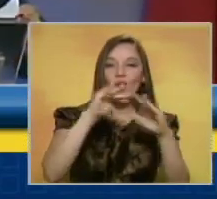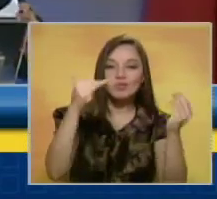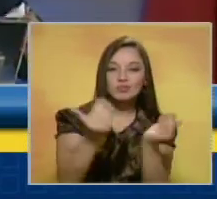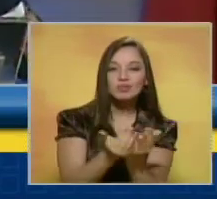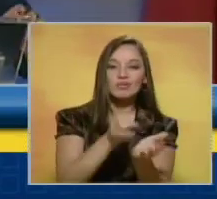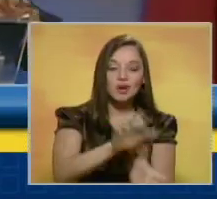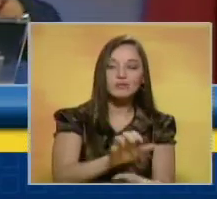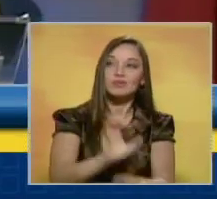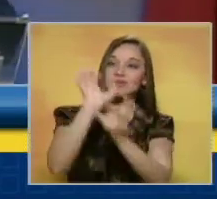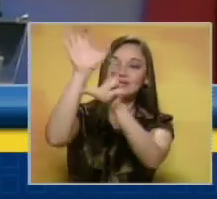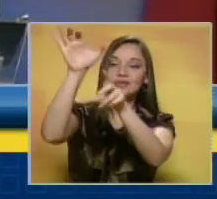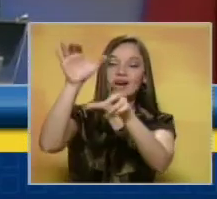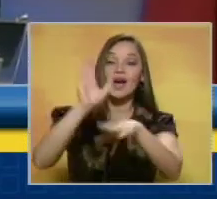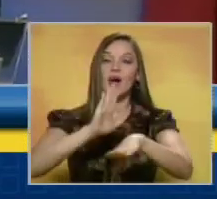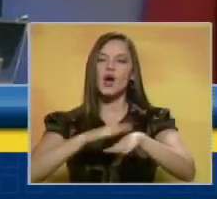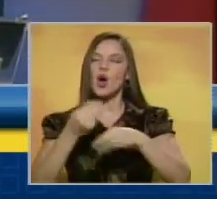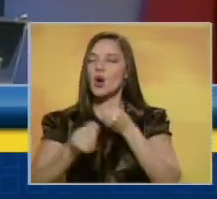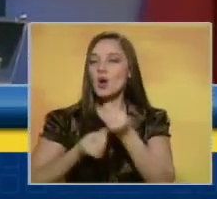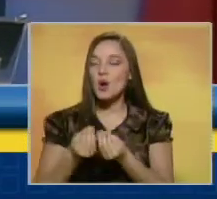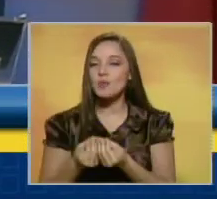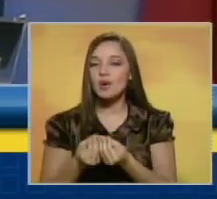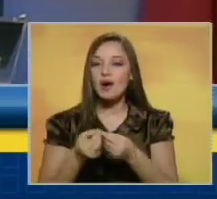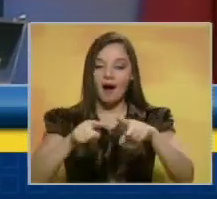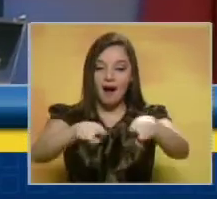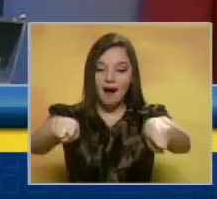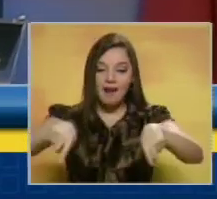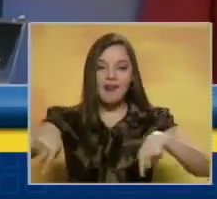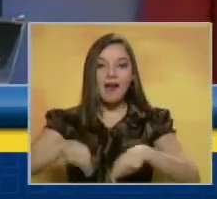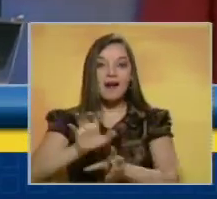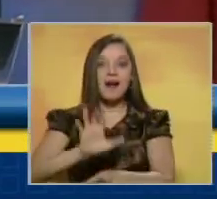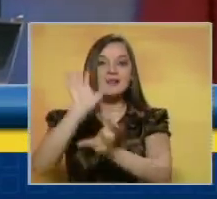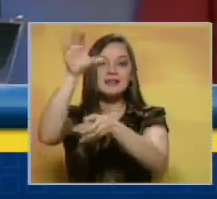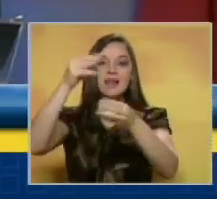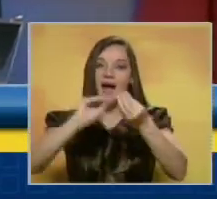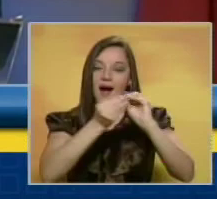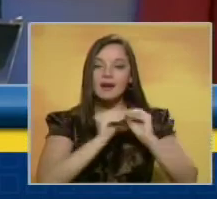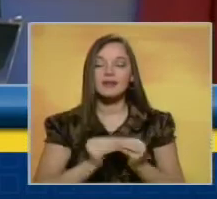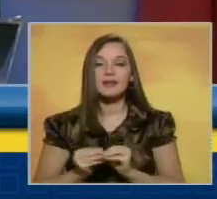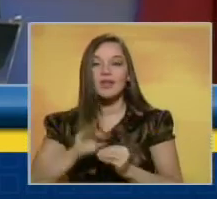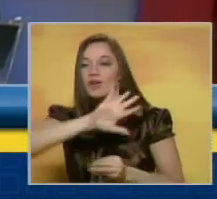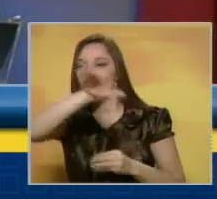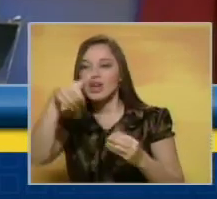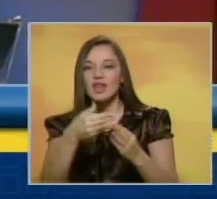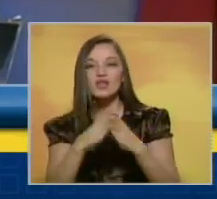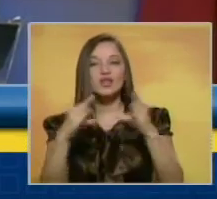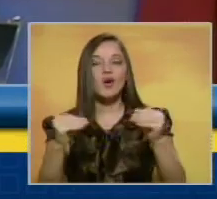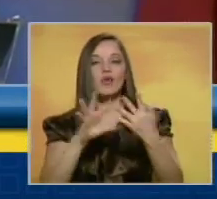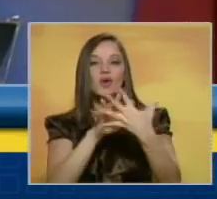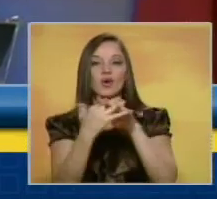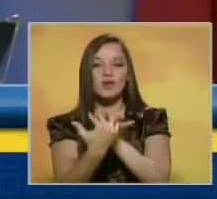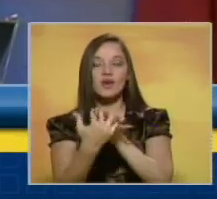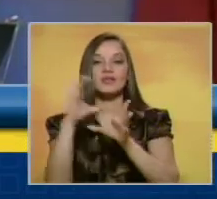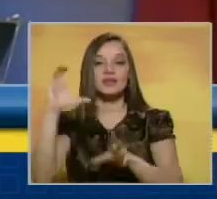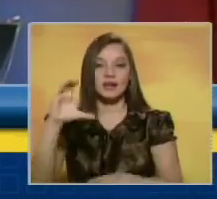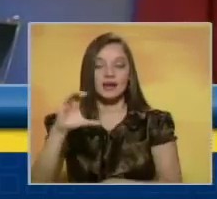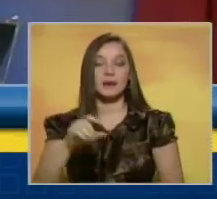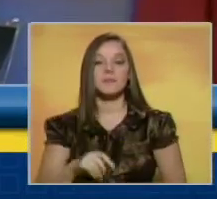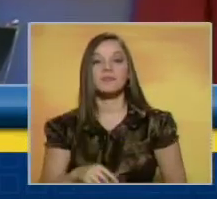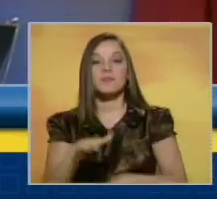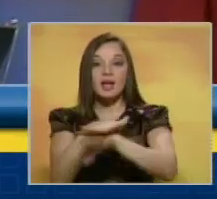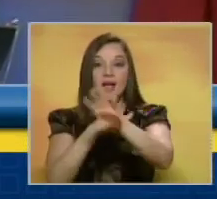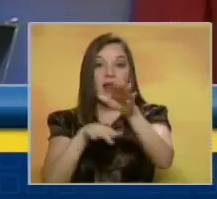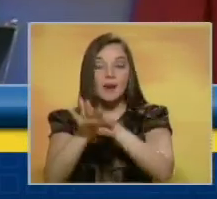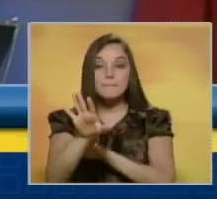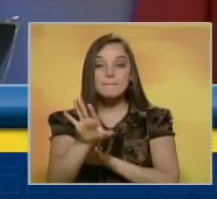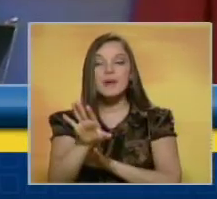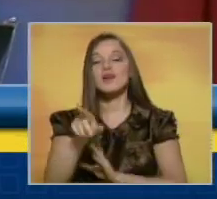nuestras canchas deportivas en todos nuestros barrios caraqueños. Las manos de ese hombre